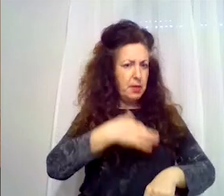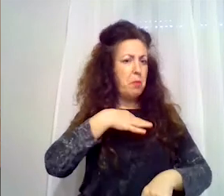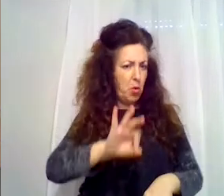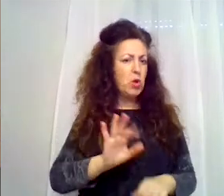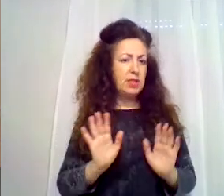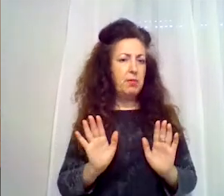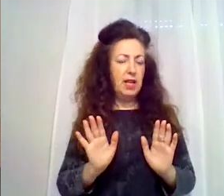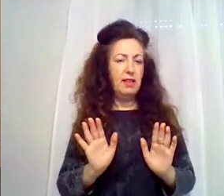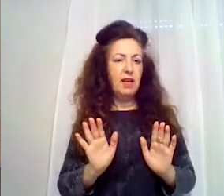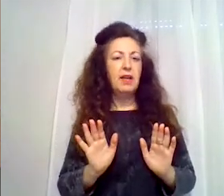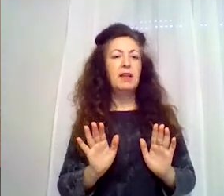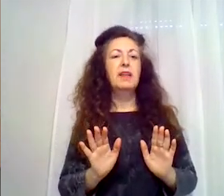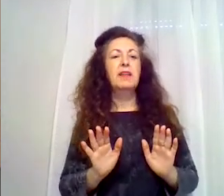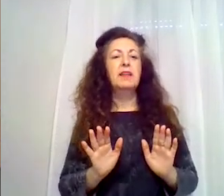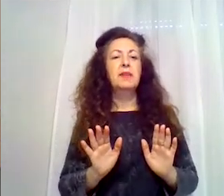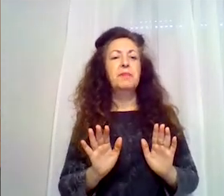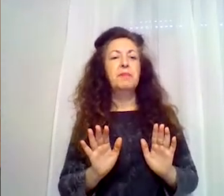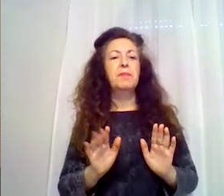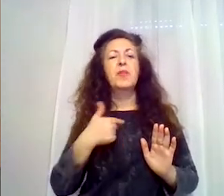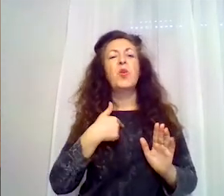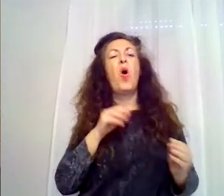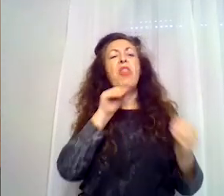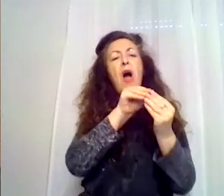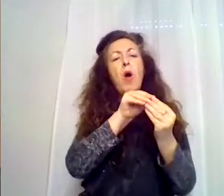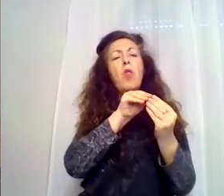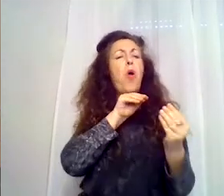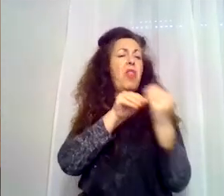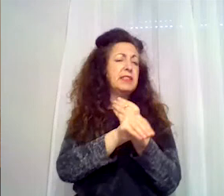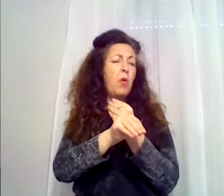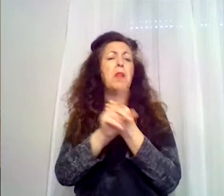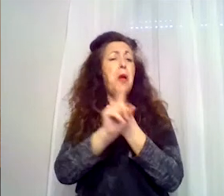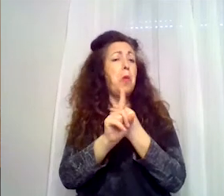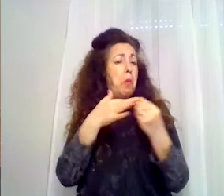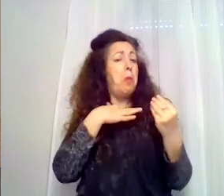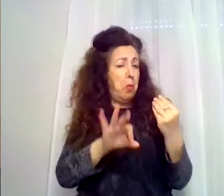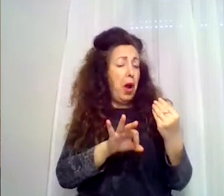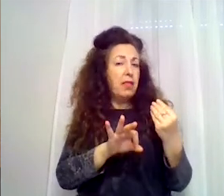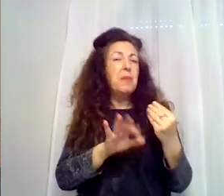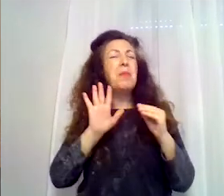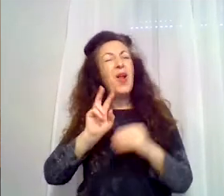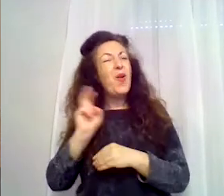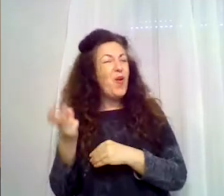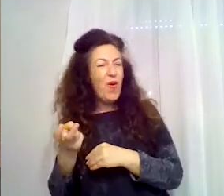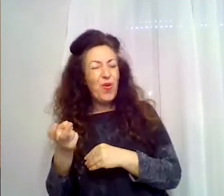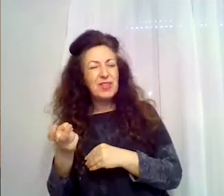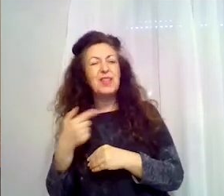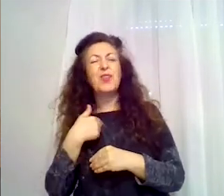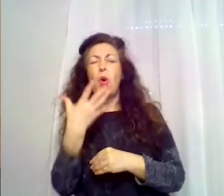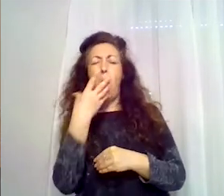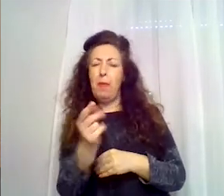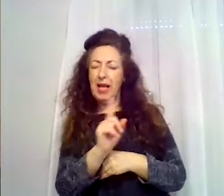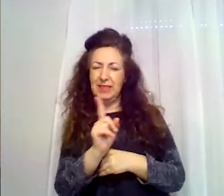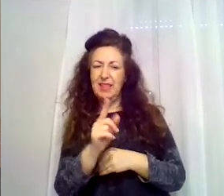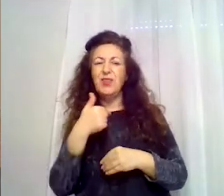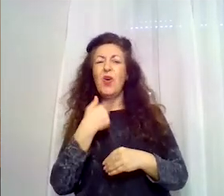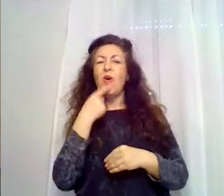libertad, metafóricamente, me puede servir. Lo que podía haber era anonimato, pero libertad, con una reina